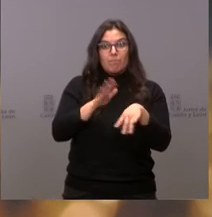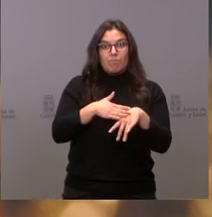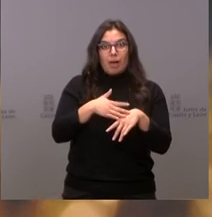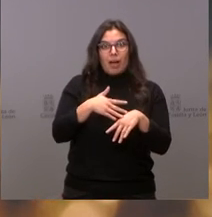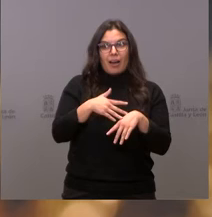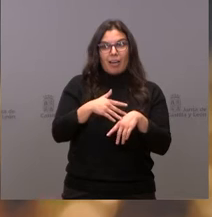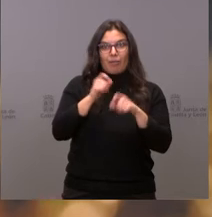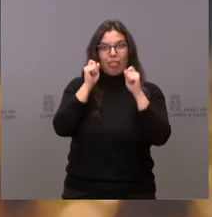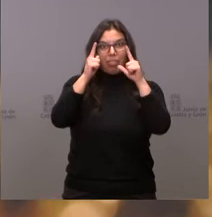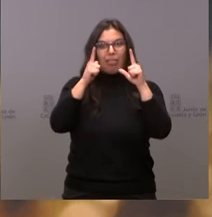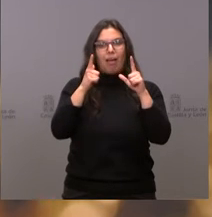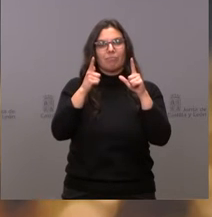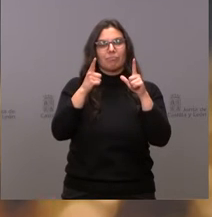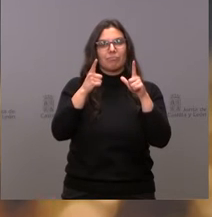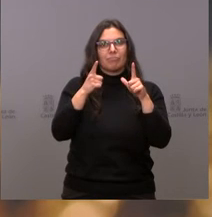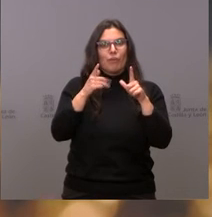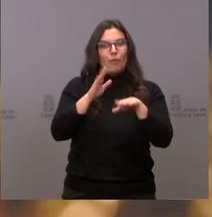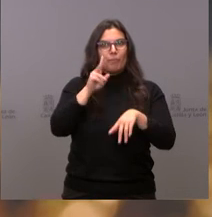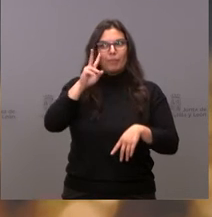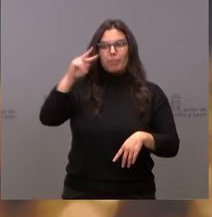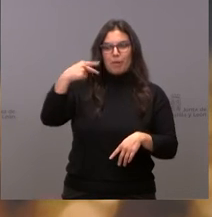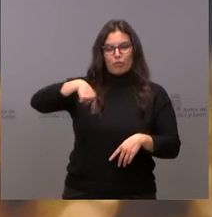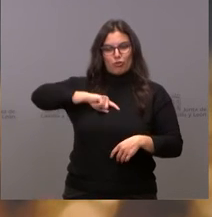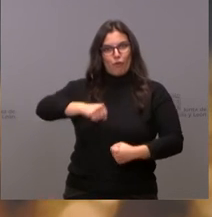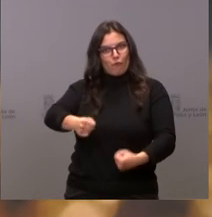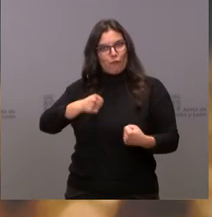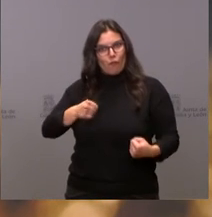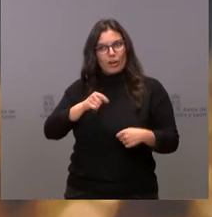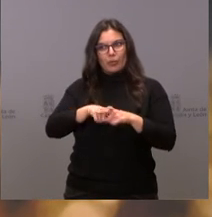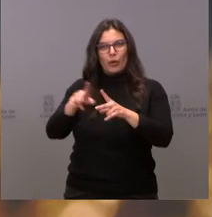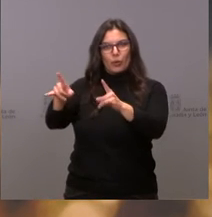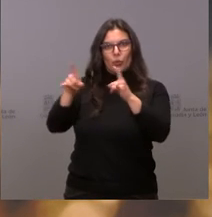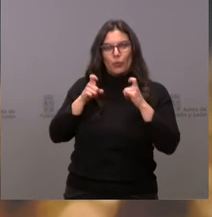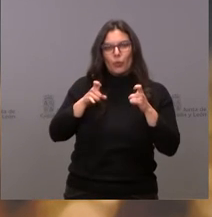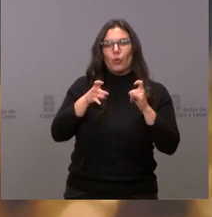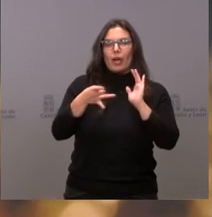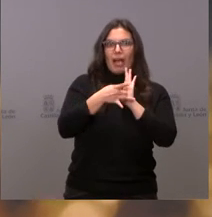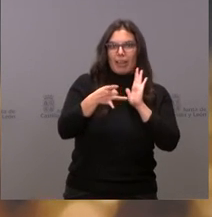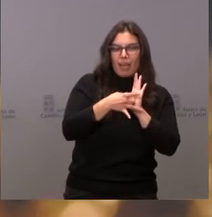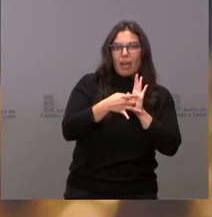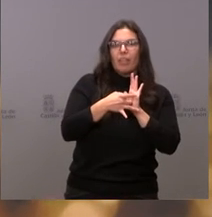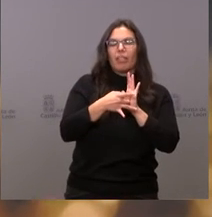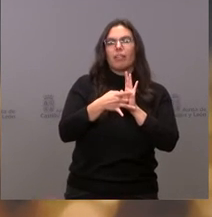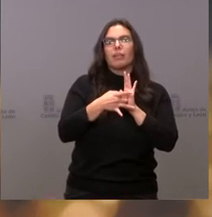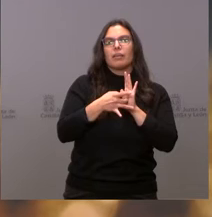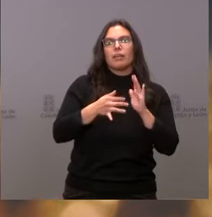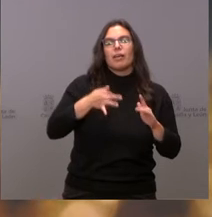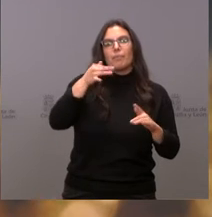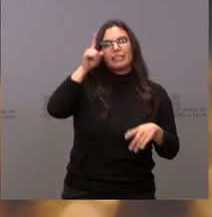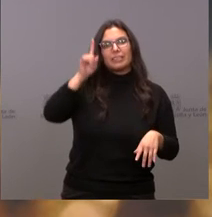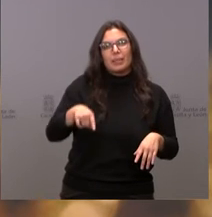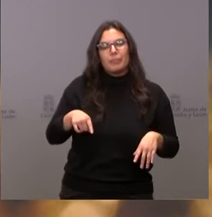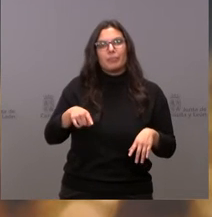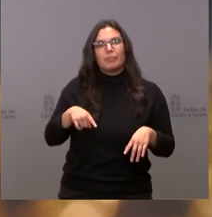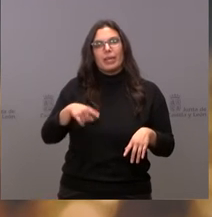nuestra posición de fortaleza como destino sostenible por un lado de calidad y por otro lado especialmente